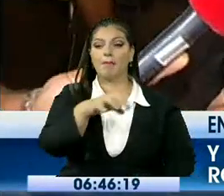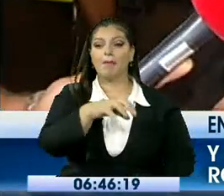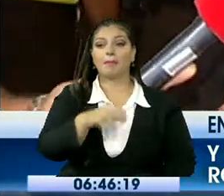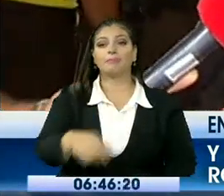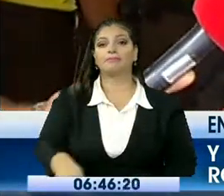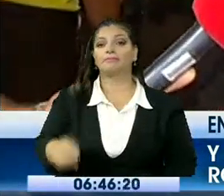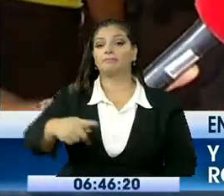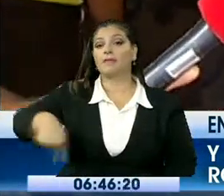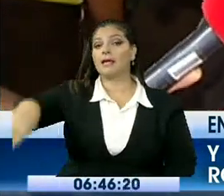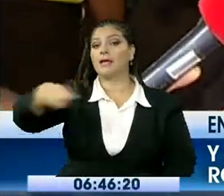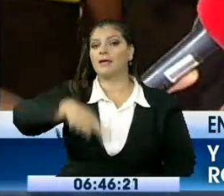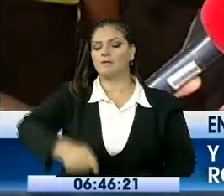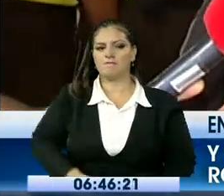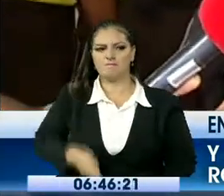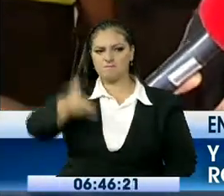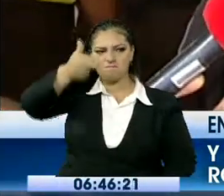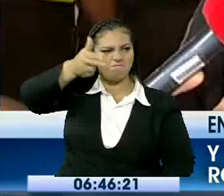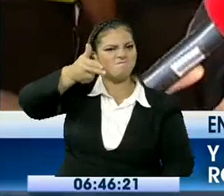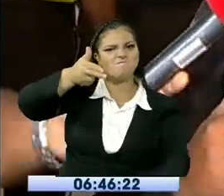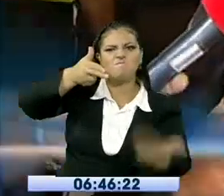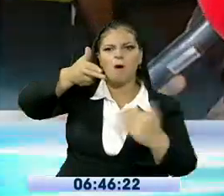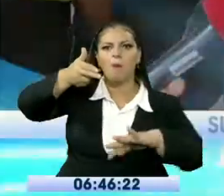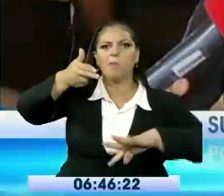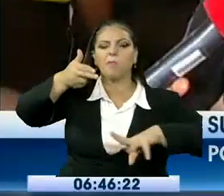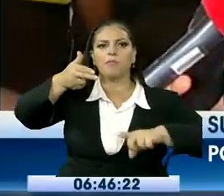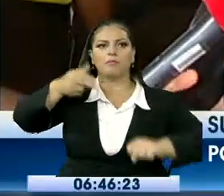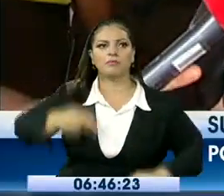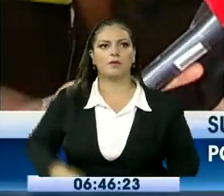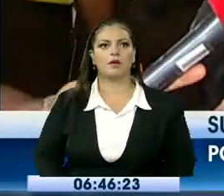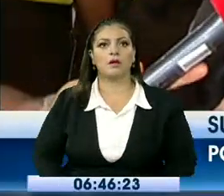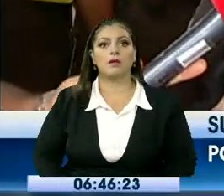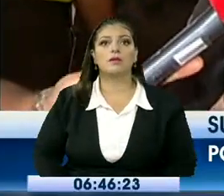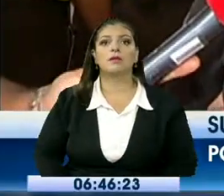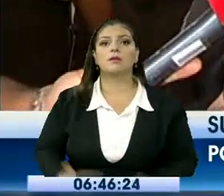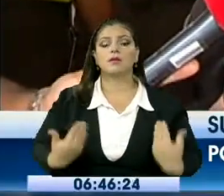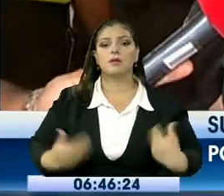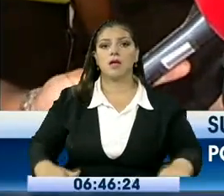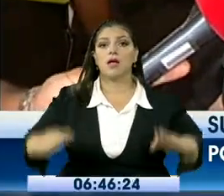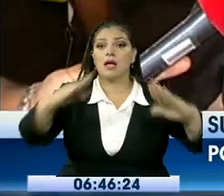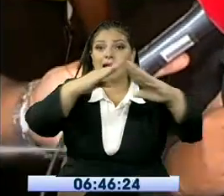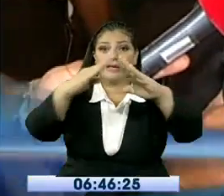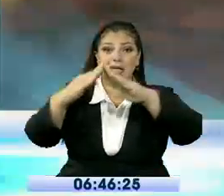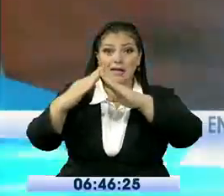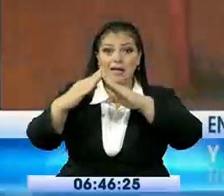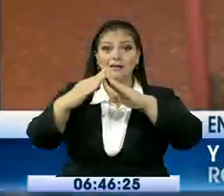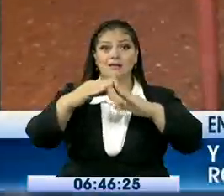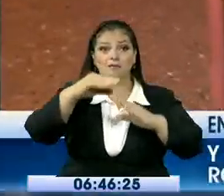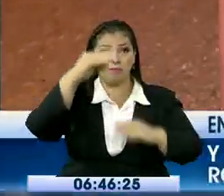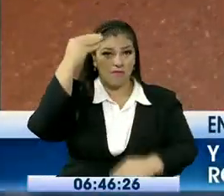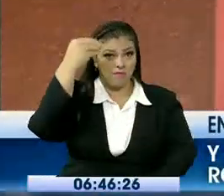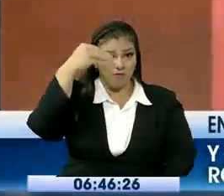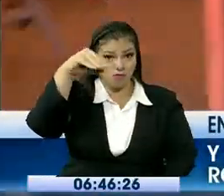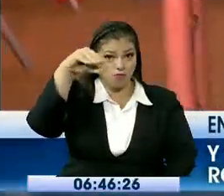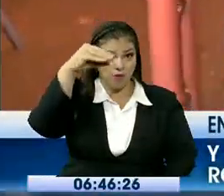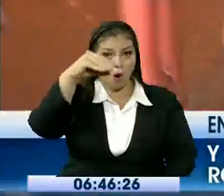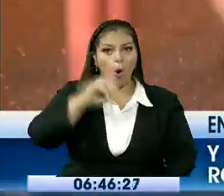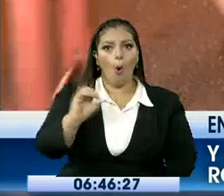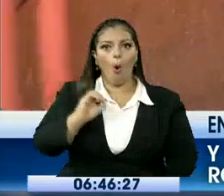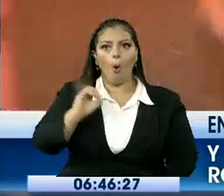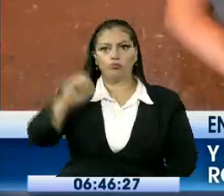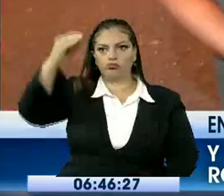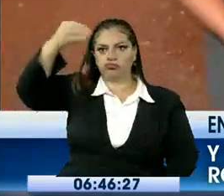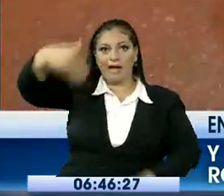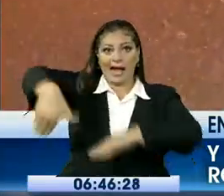Decidimos verificar cámaras que se encuentran en los domicilios, de igual manera con las cámaras de la Corporación Ciudadana, donde se pudo divisar